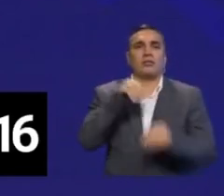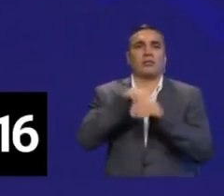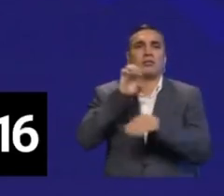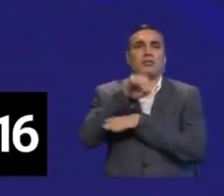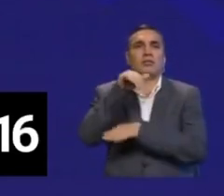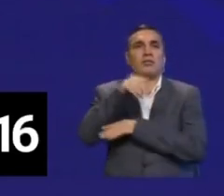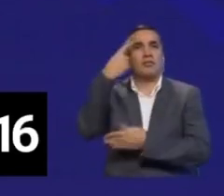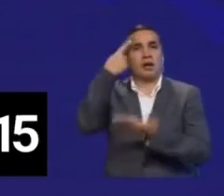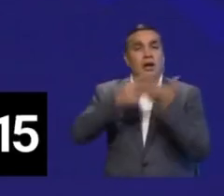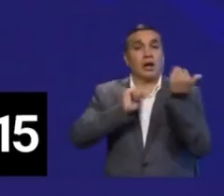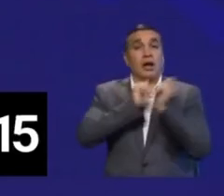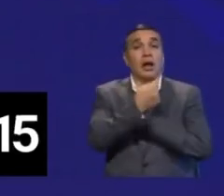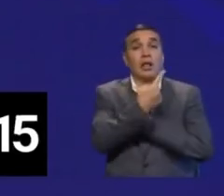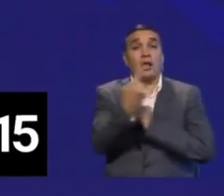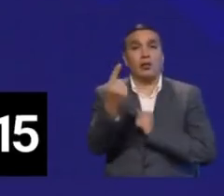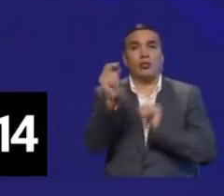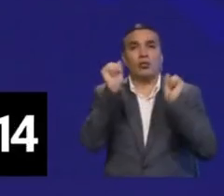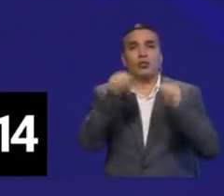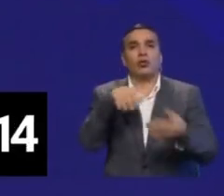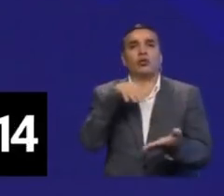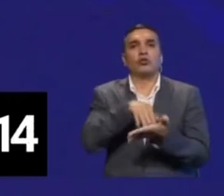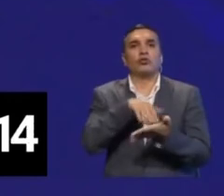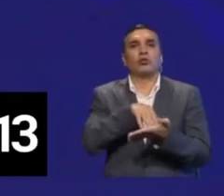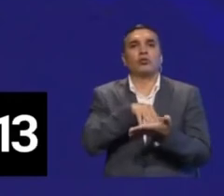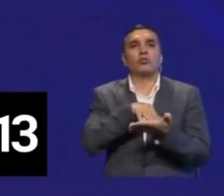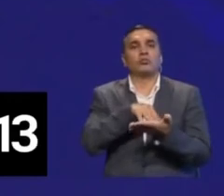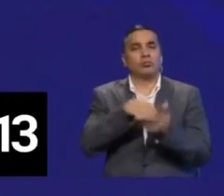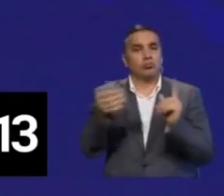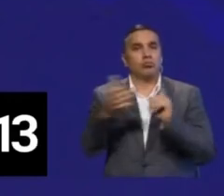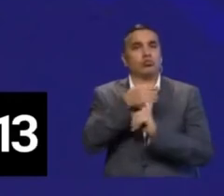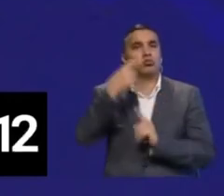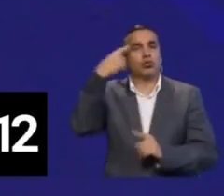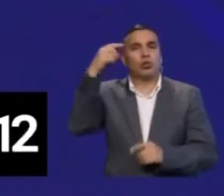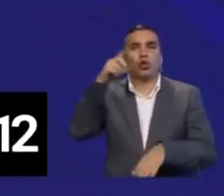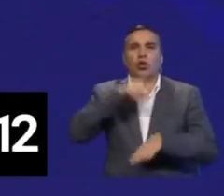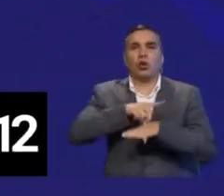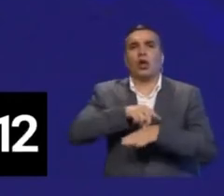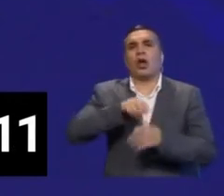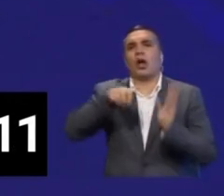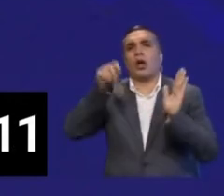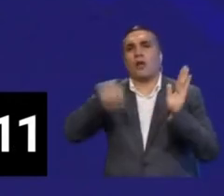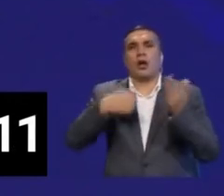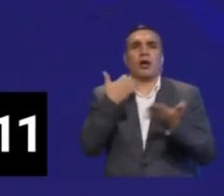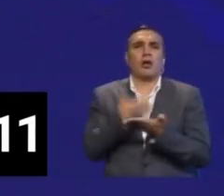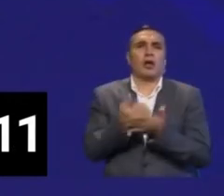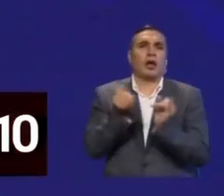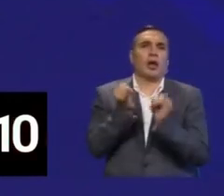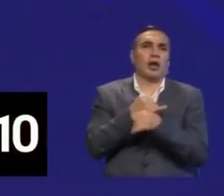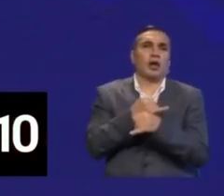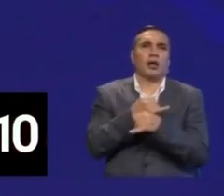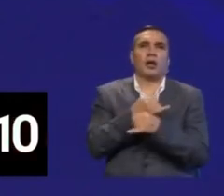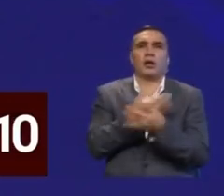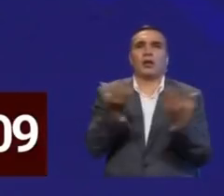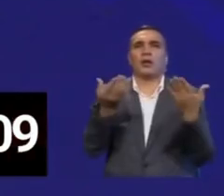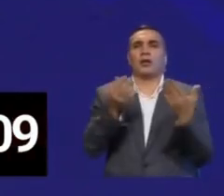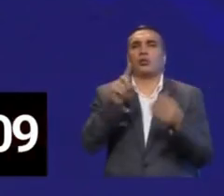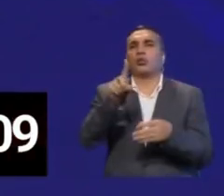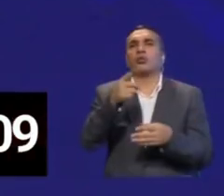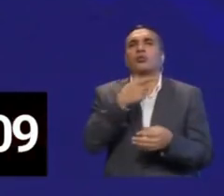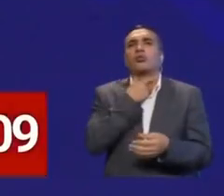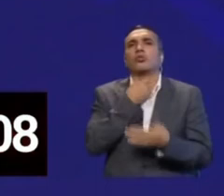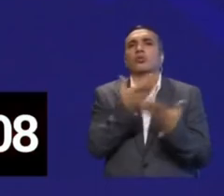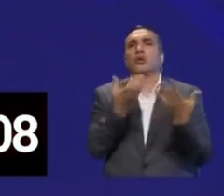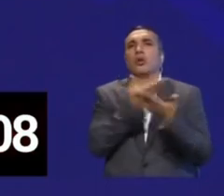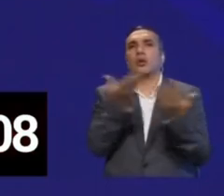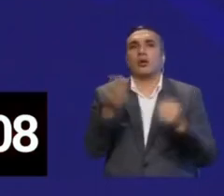que cada joven pueda hacer realidad su sueño de ser médico, abogado, economista, ingeniero, la especialidad que a ese le